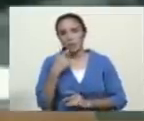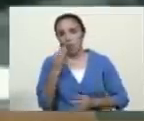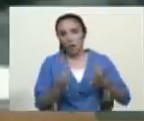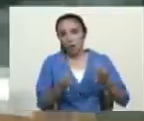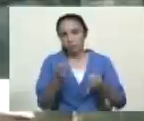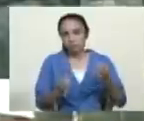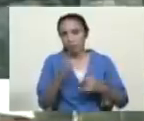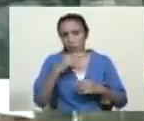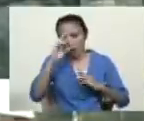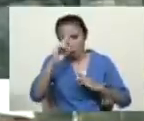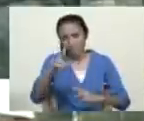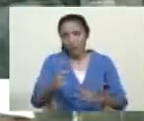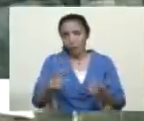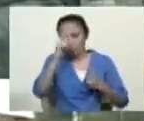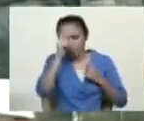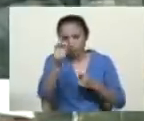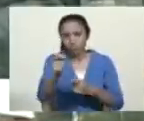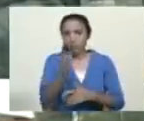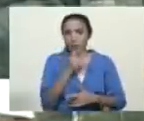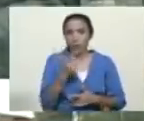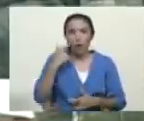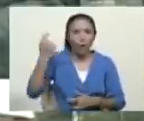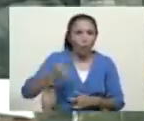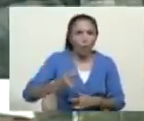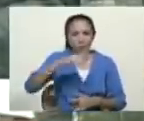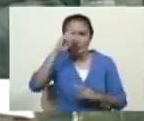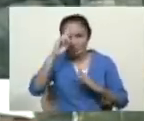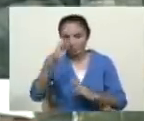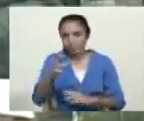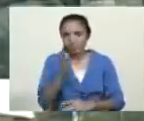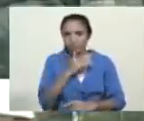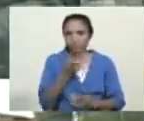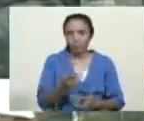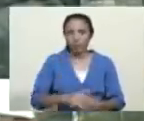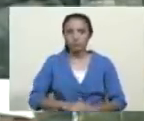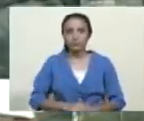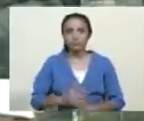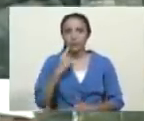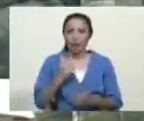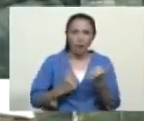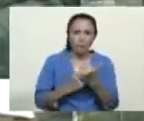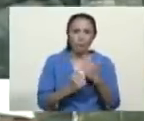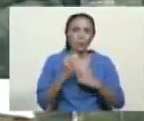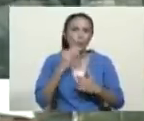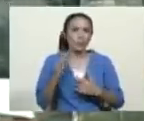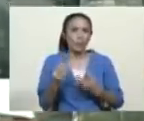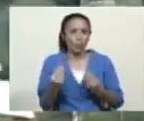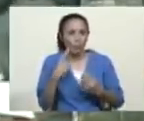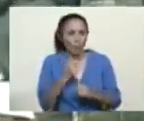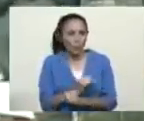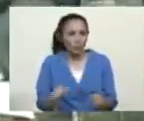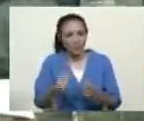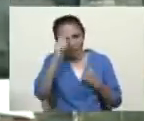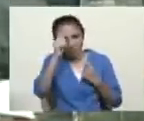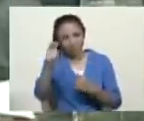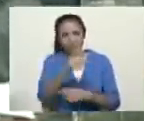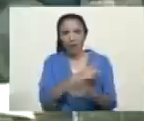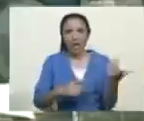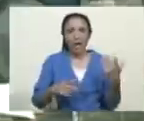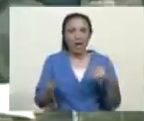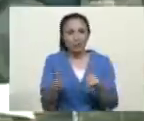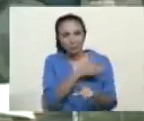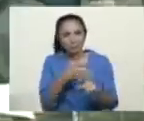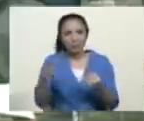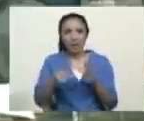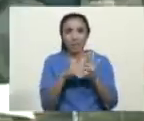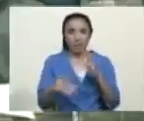se respete, ningún juez que se respete, apoyaría esta violación. Hipócritas,